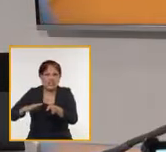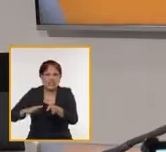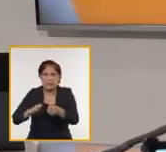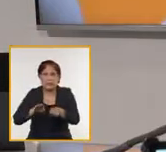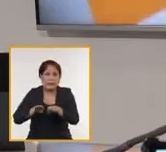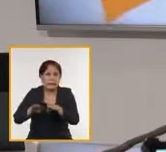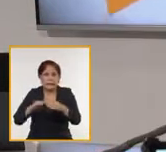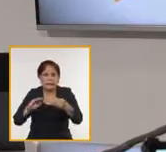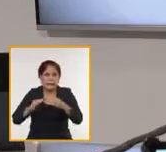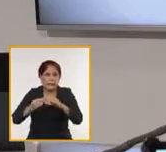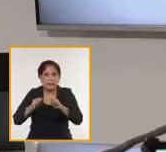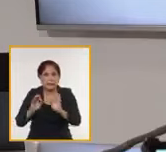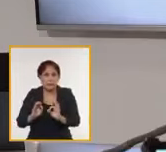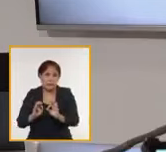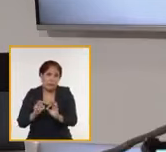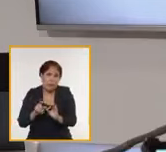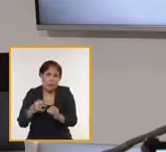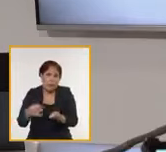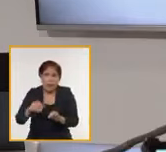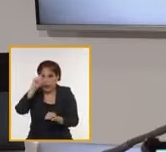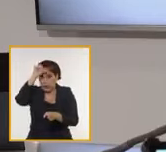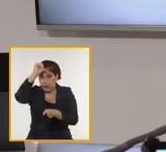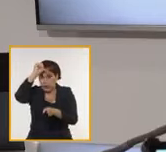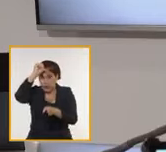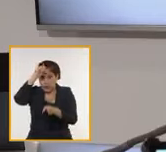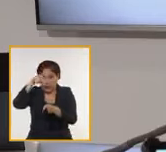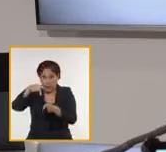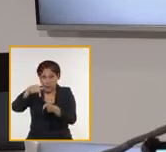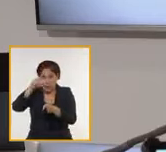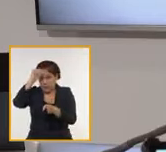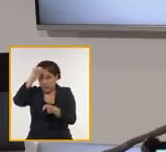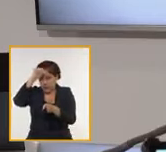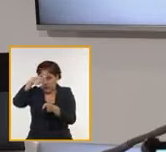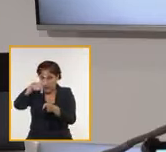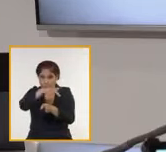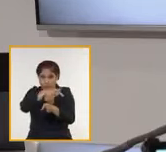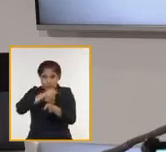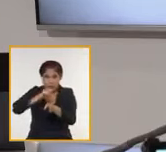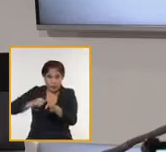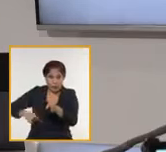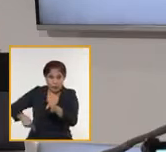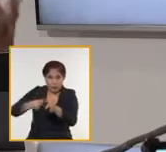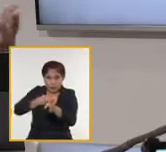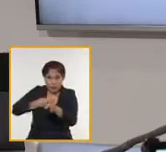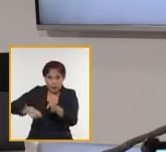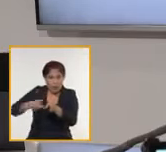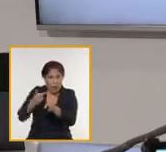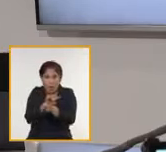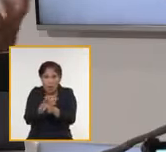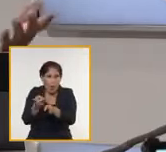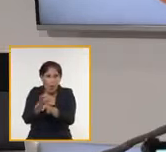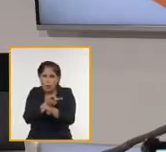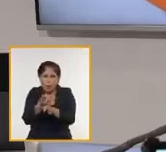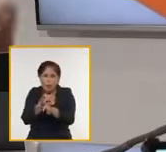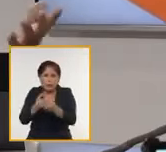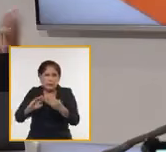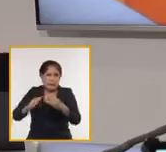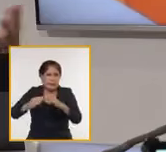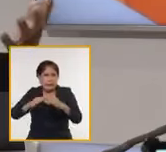fricciones. Y en el caso de India y de China, se notan las